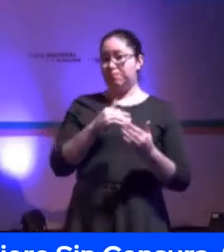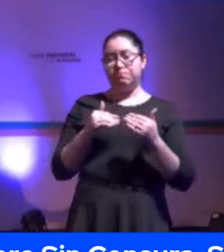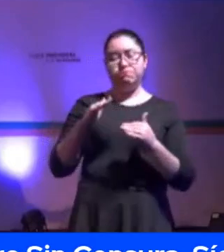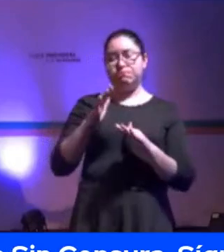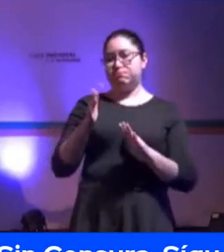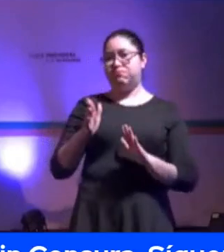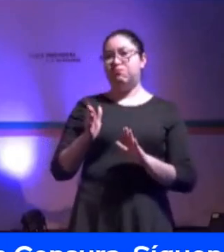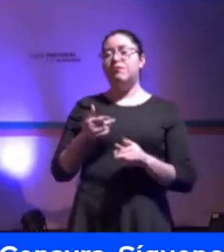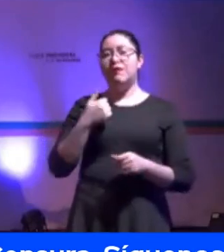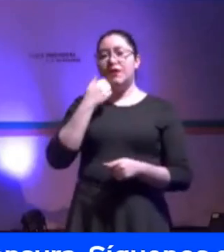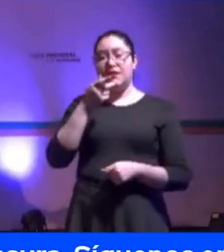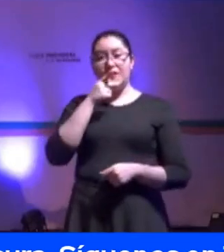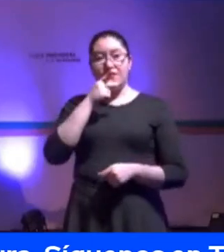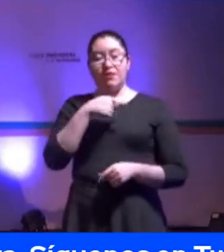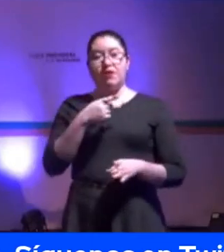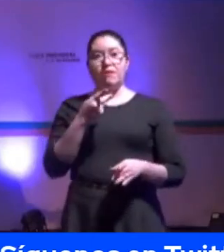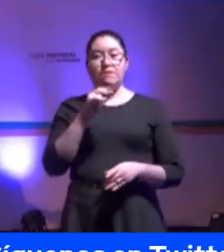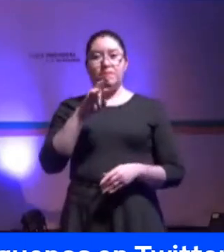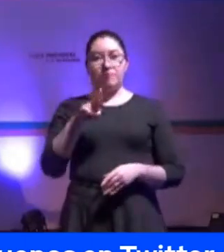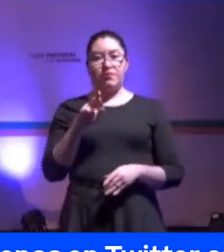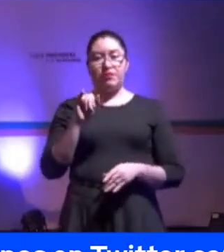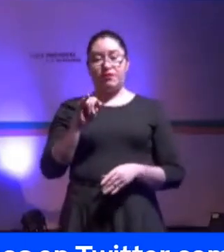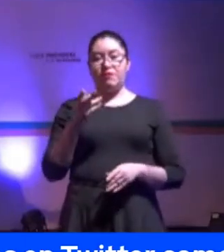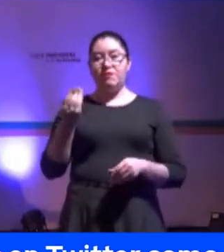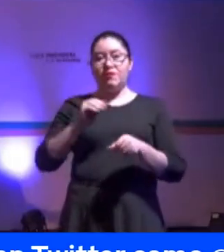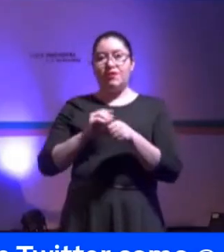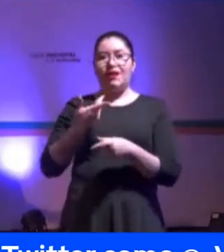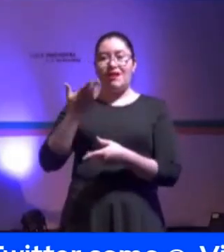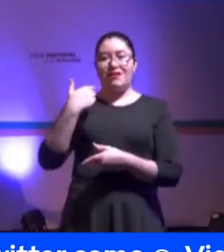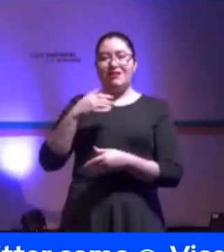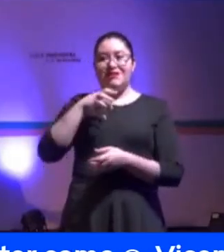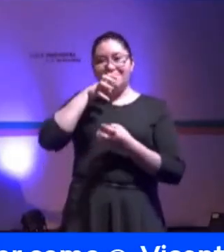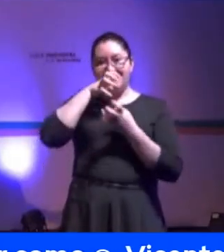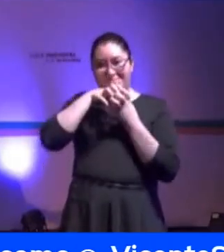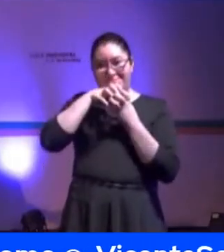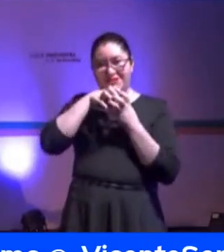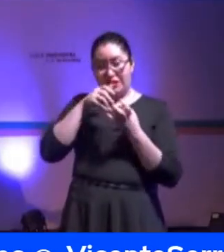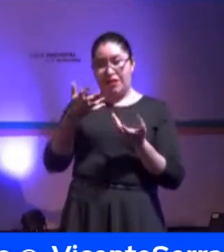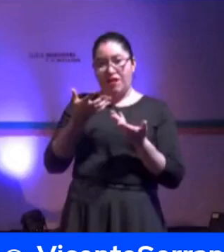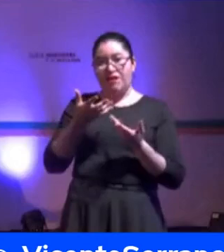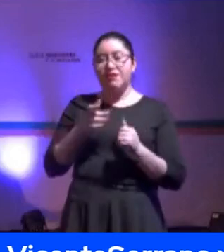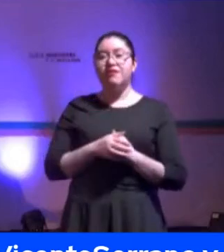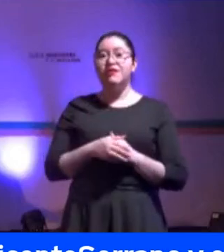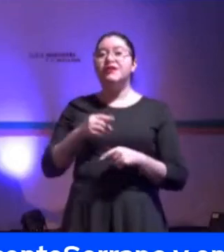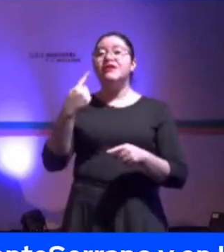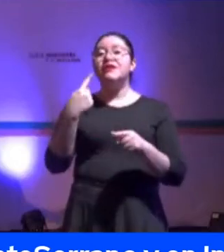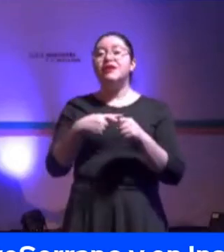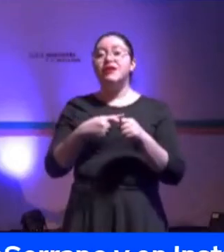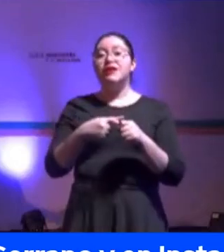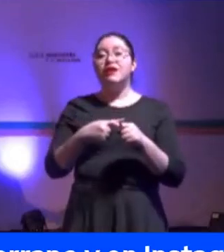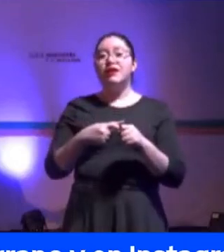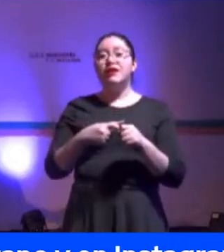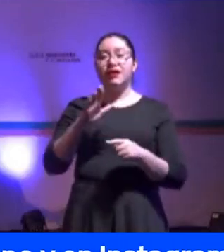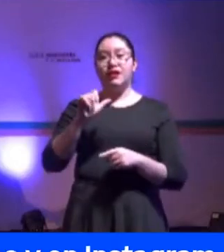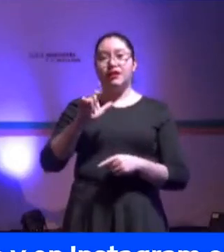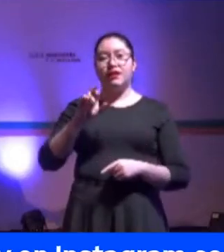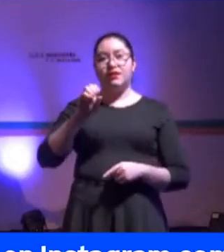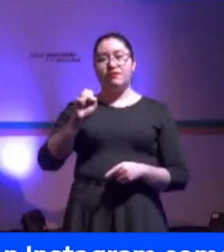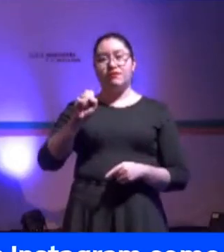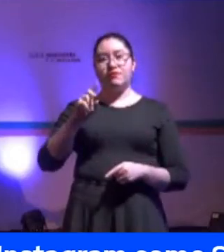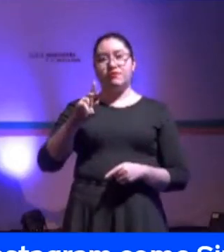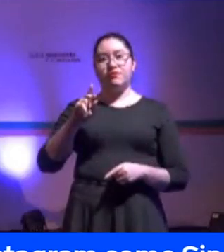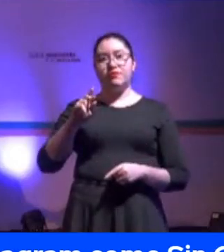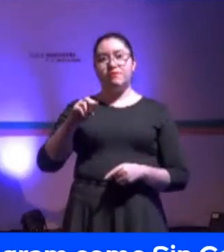que intentó democratizar al PRI en tiempos de Gustavo Díaz Ordaz, ojo, Carlos Alberto Madrazo Becerra, decía: